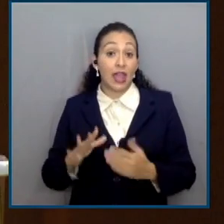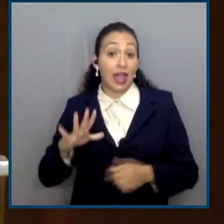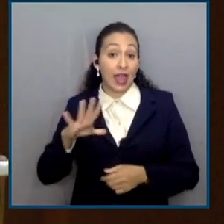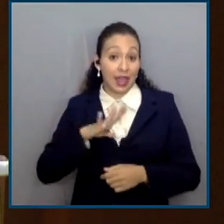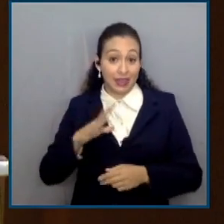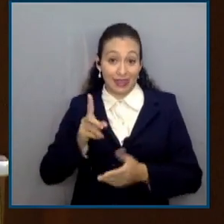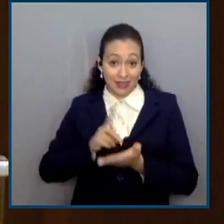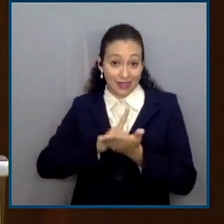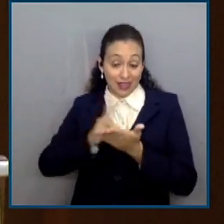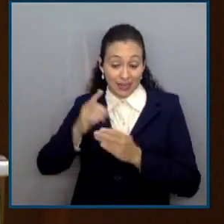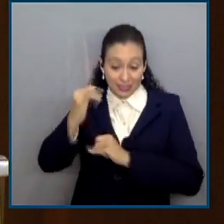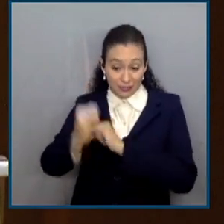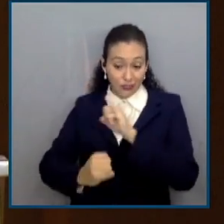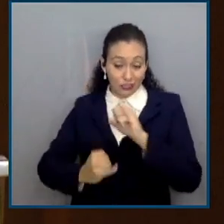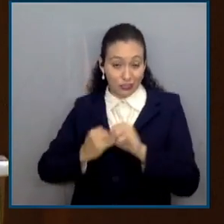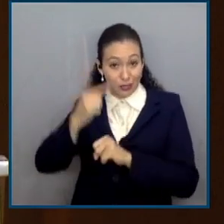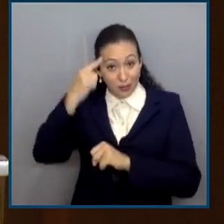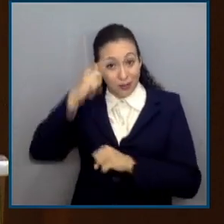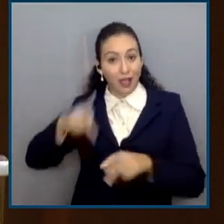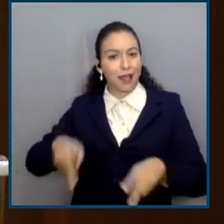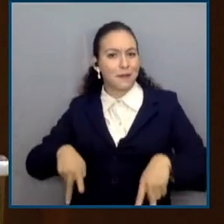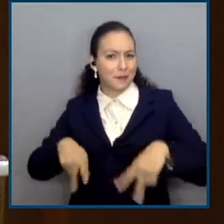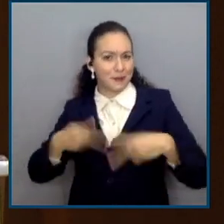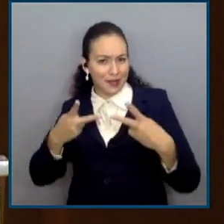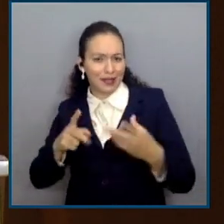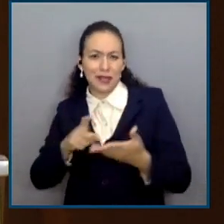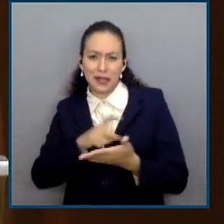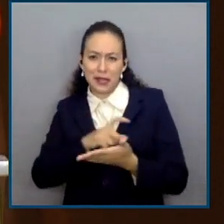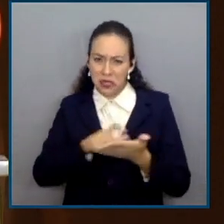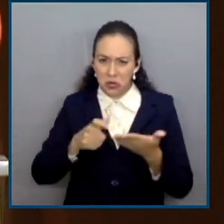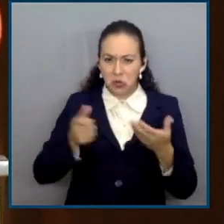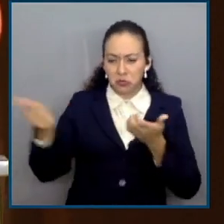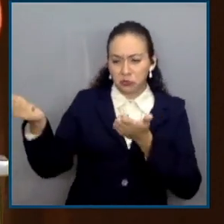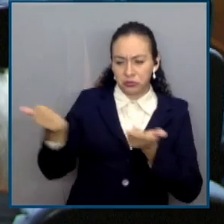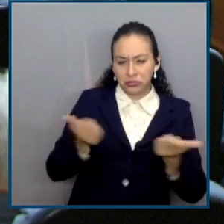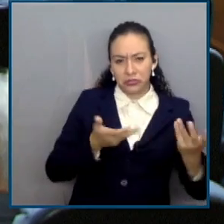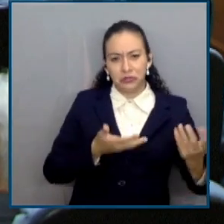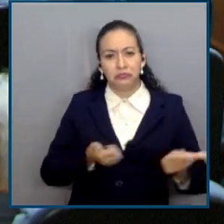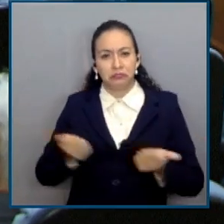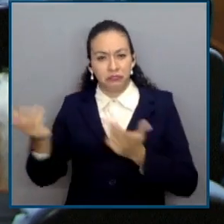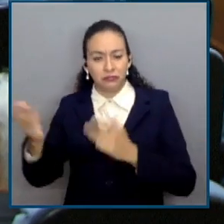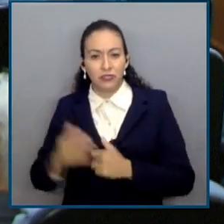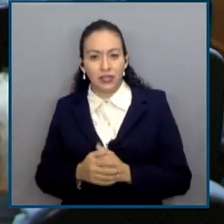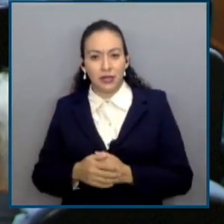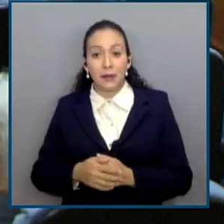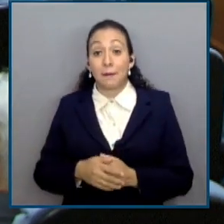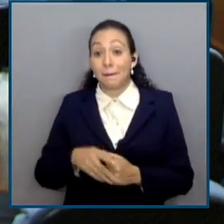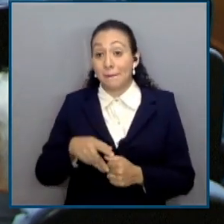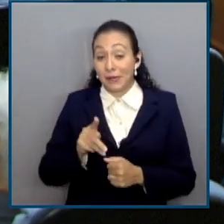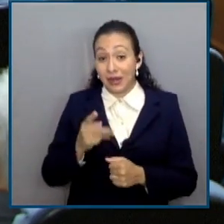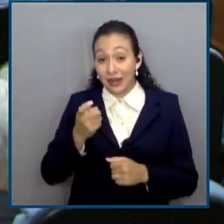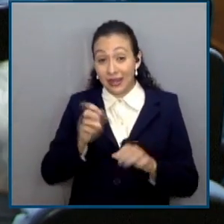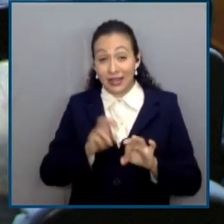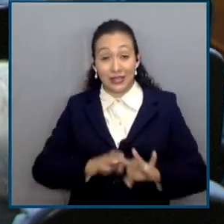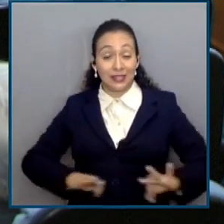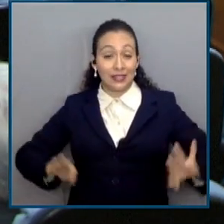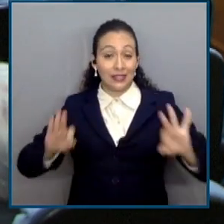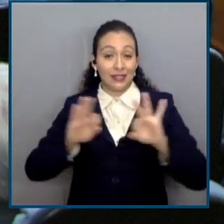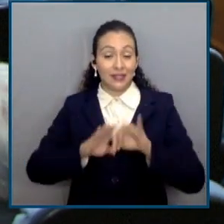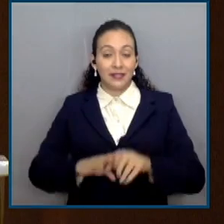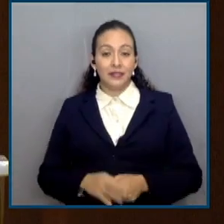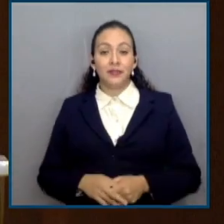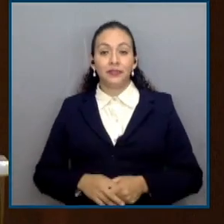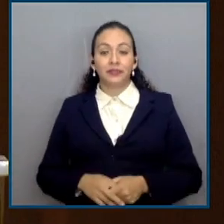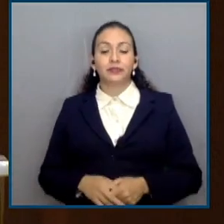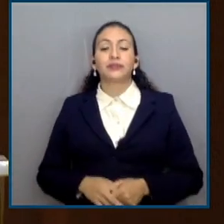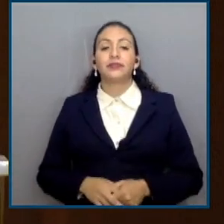nuestro país no vino acompañada de un desarrollo doctrinario a la par. Finalmente, la ministra comentó que estamos